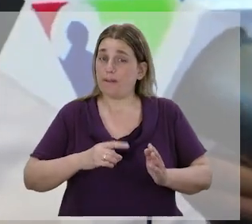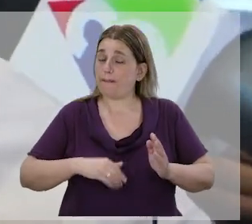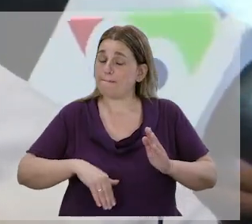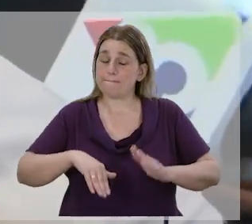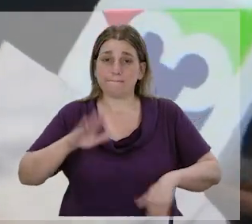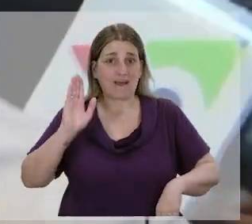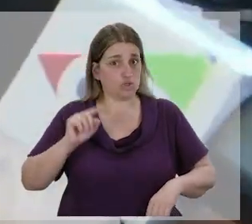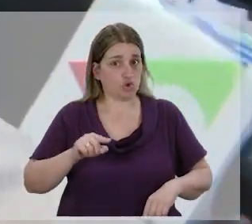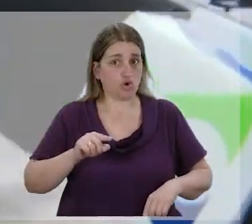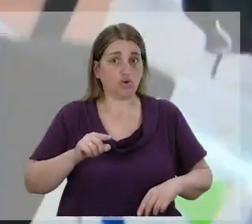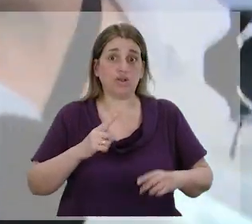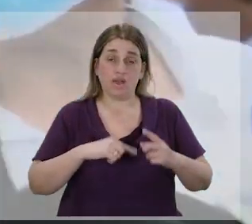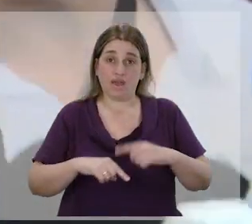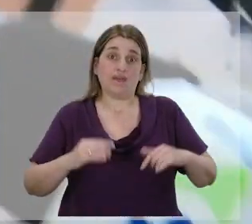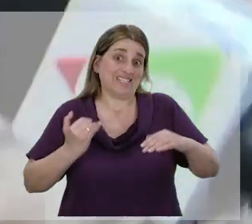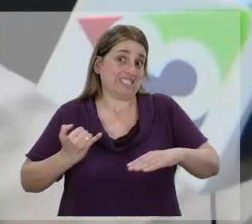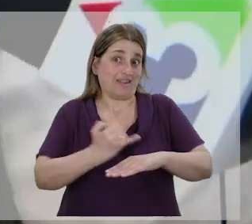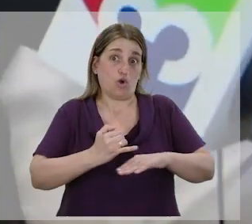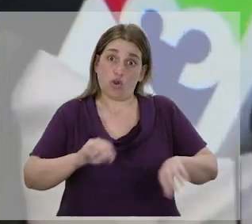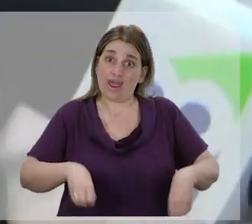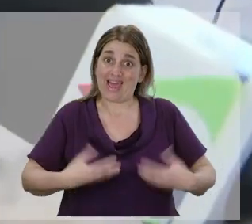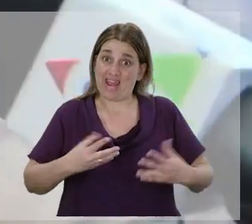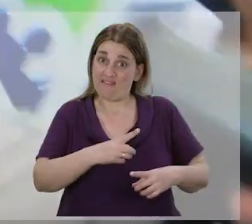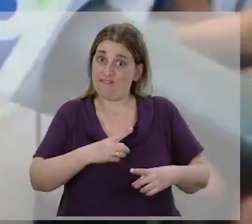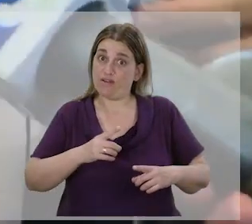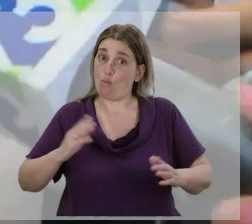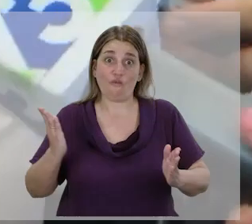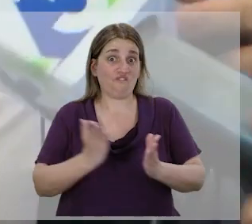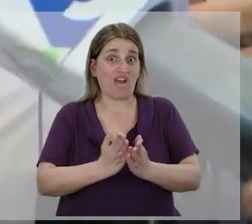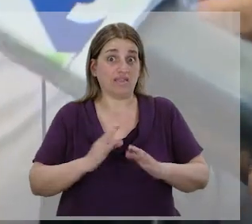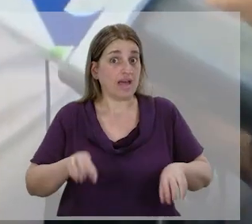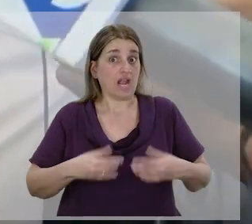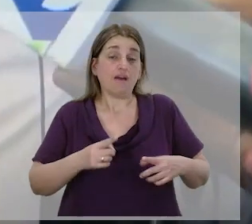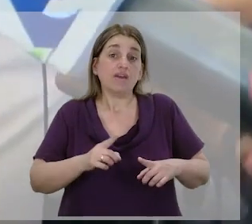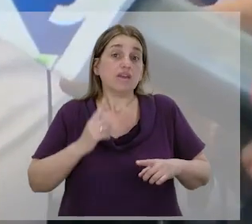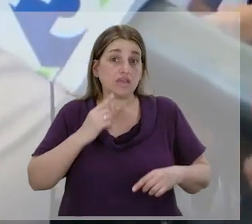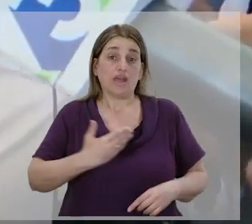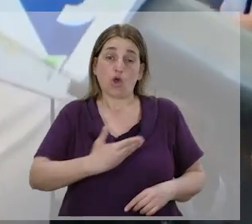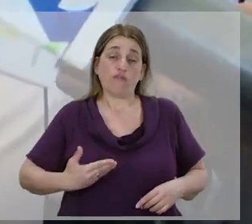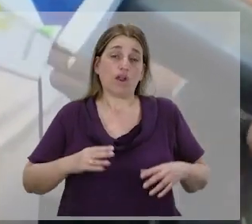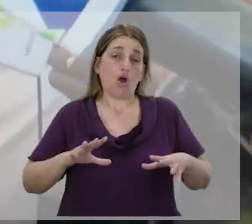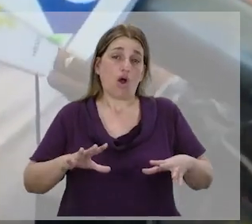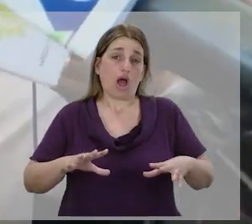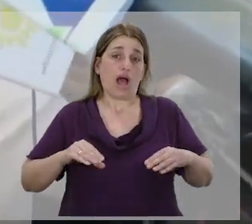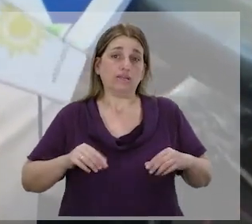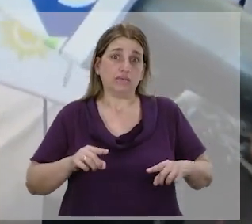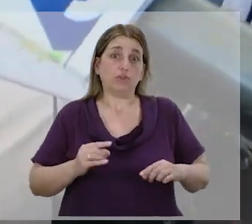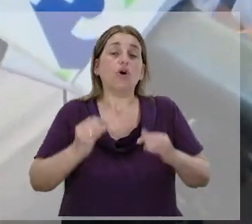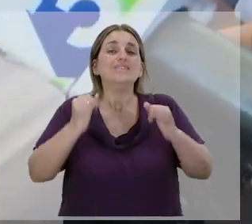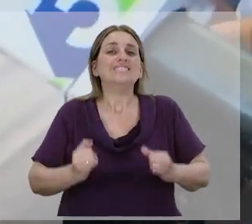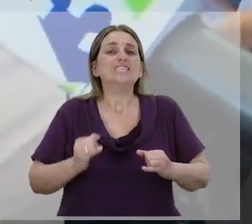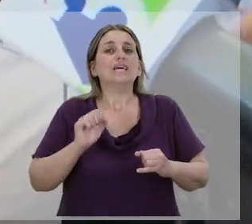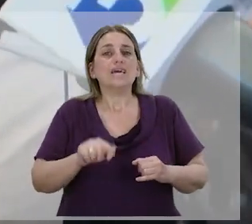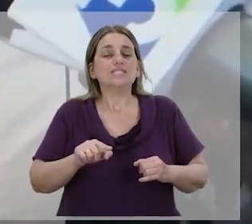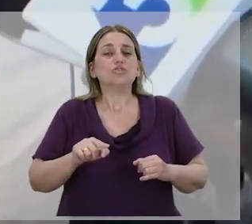más importante que se podía aplicar era la falta grave, esa era la recomendación, y el gobierno actuó en consecuencia, que